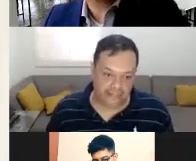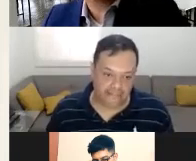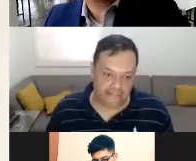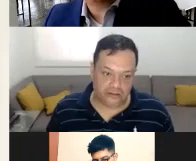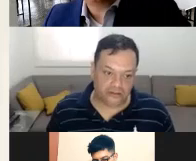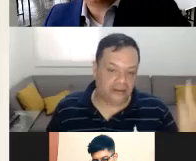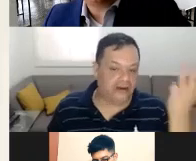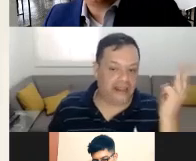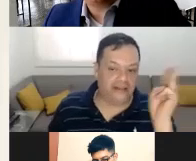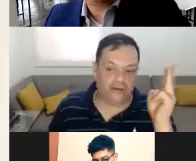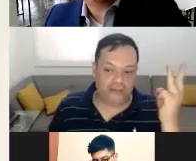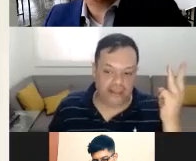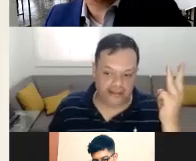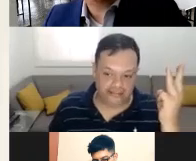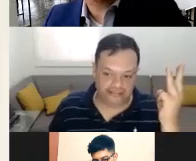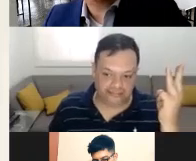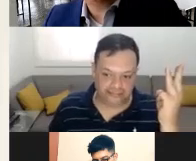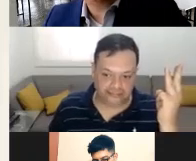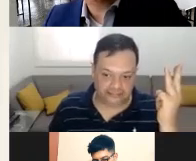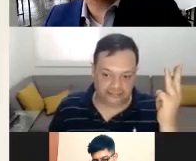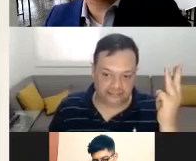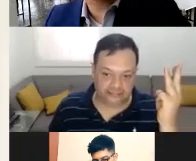comestible, entonces estoy creando comida.